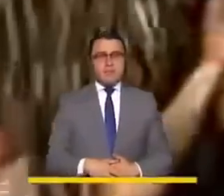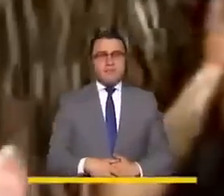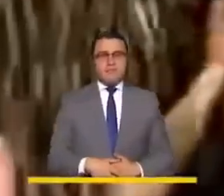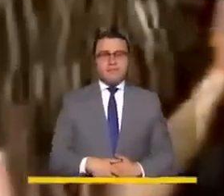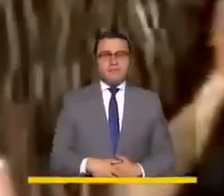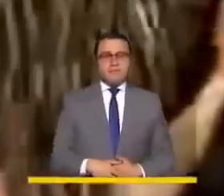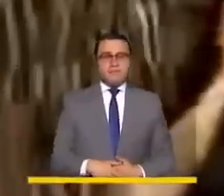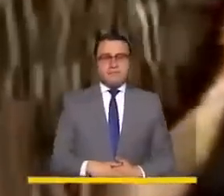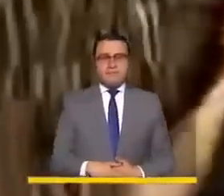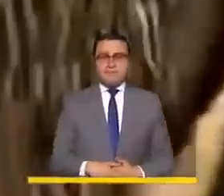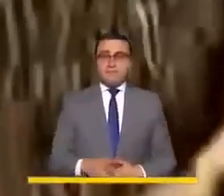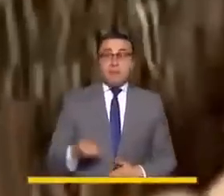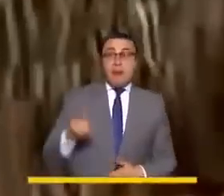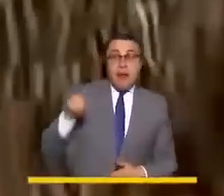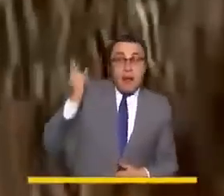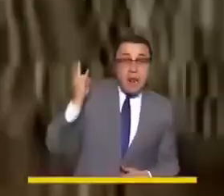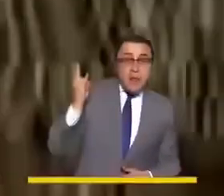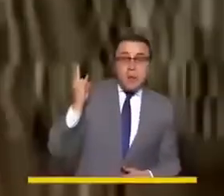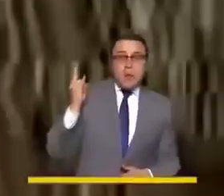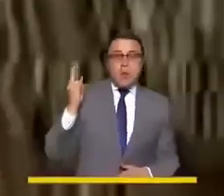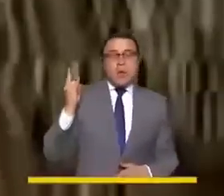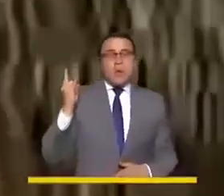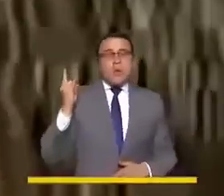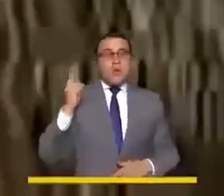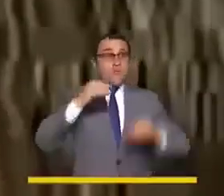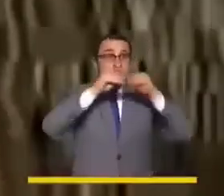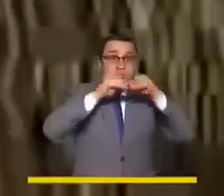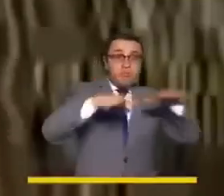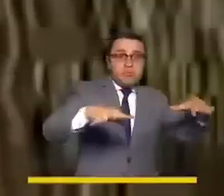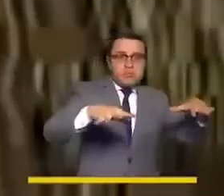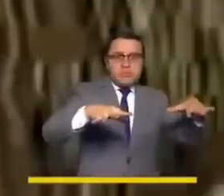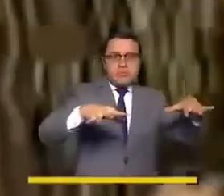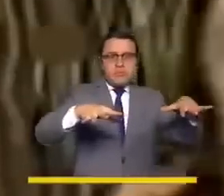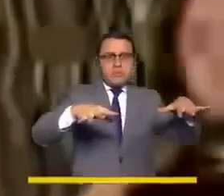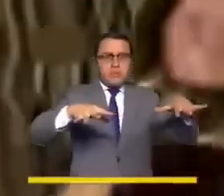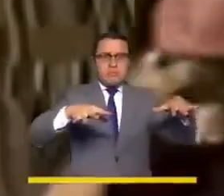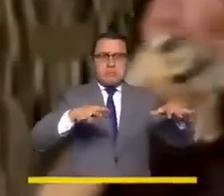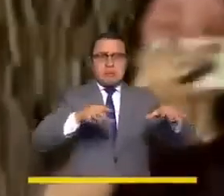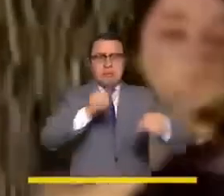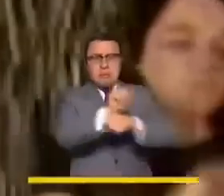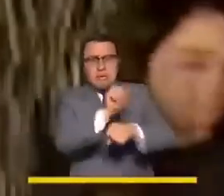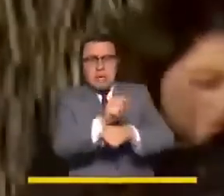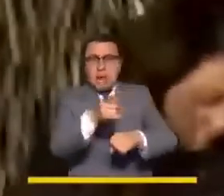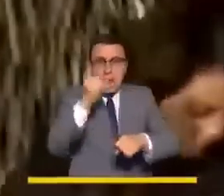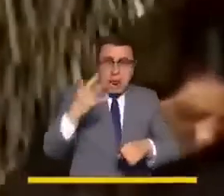Y hubo algún, igual que hoy nos acusan de expropiadores,